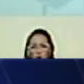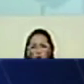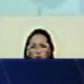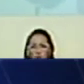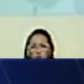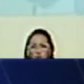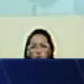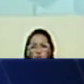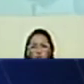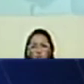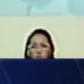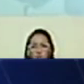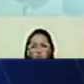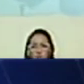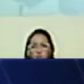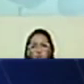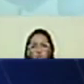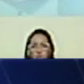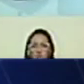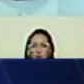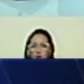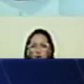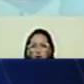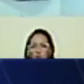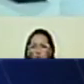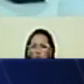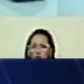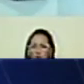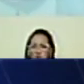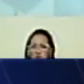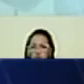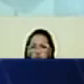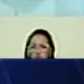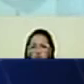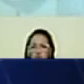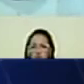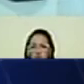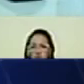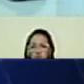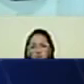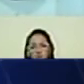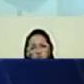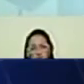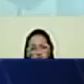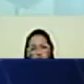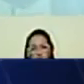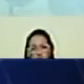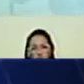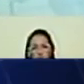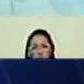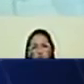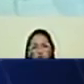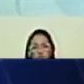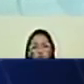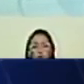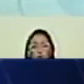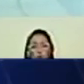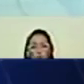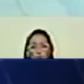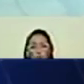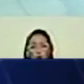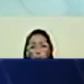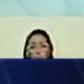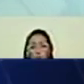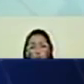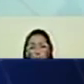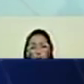la definición de la matrícula escolar. Esa resolución reconoce además el subsidio que fue aprobado